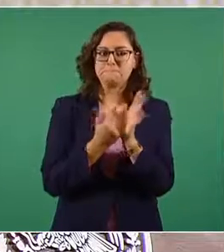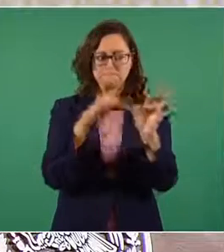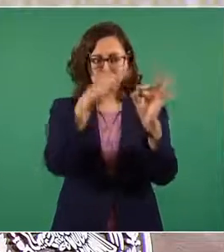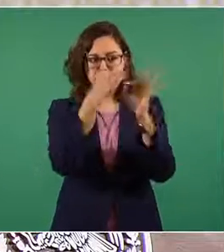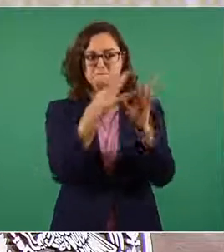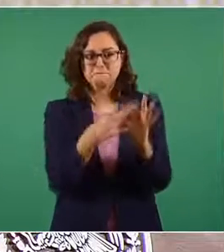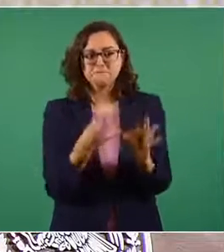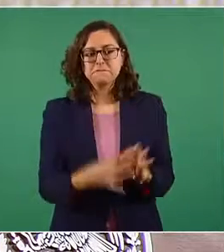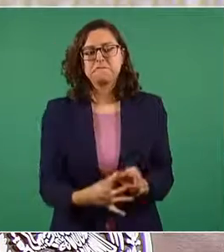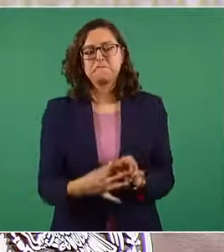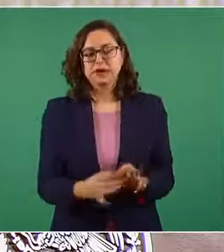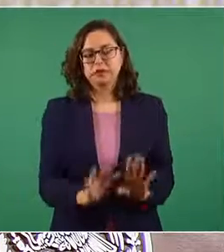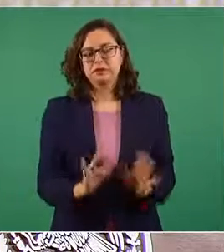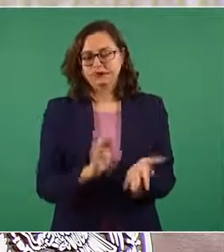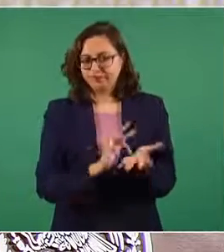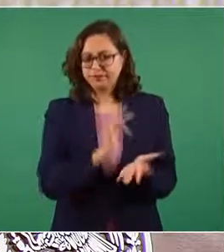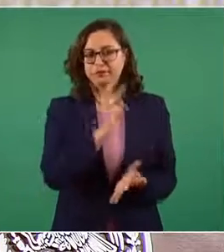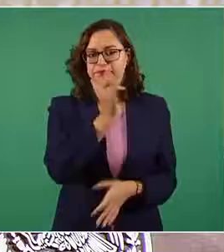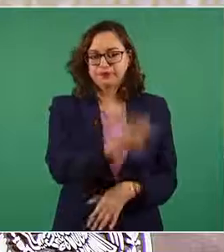Y esto